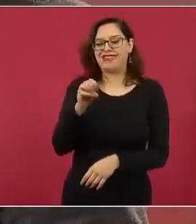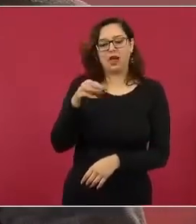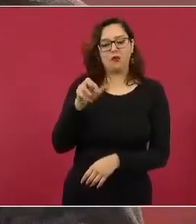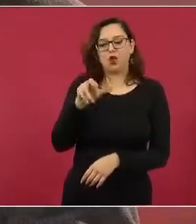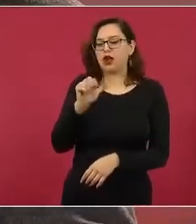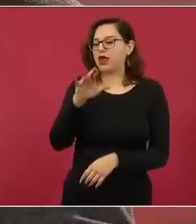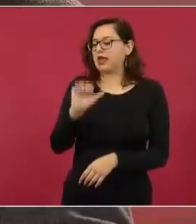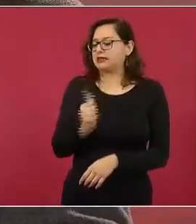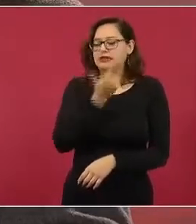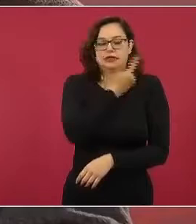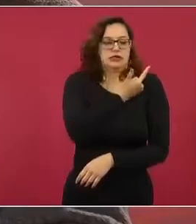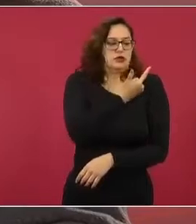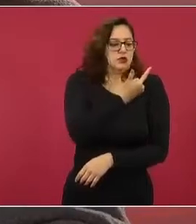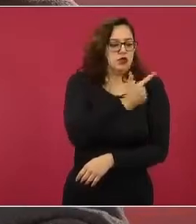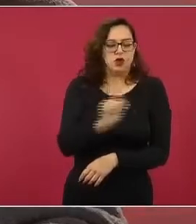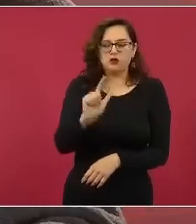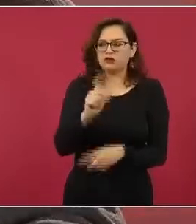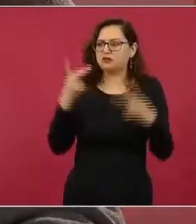establecido